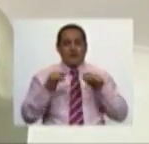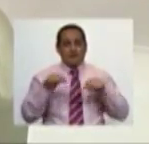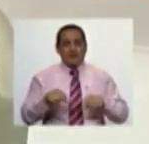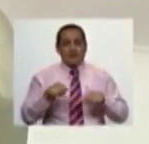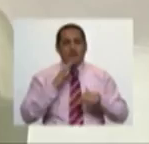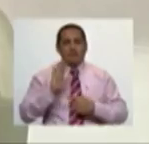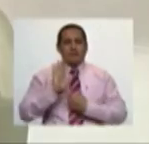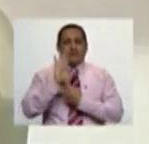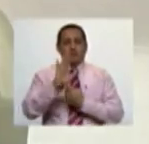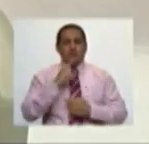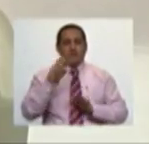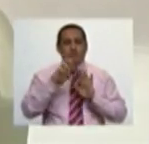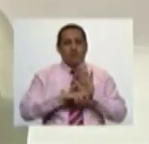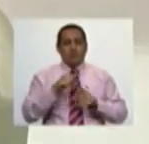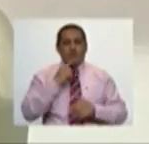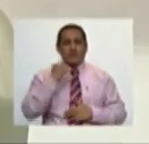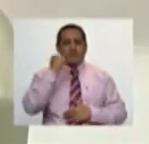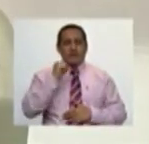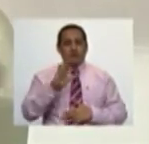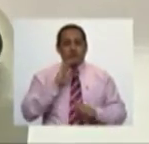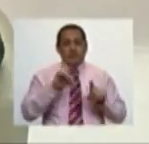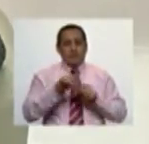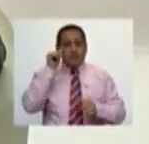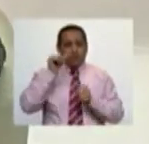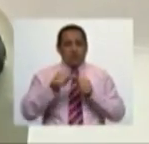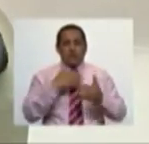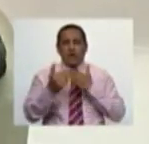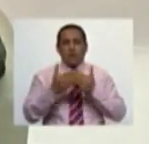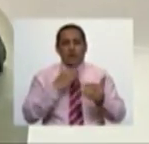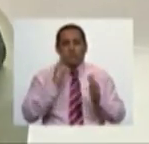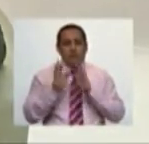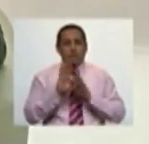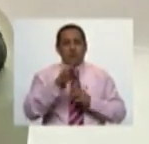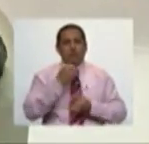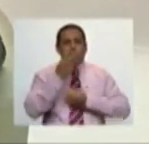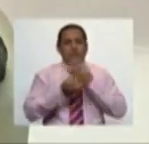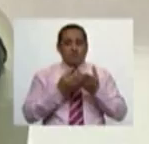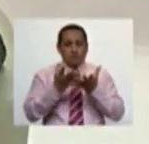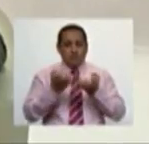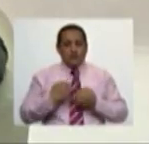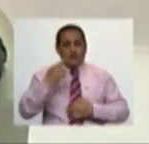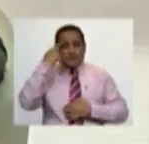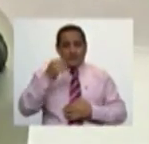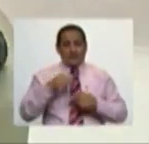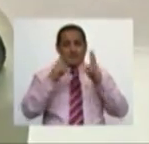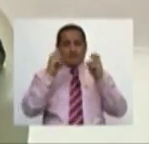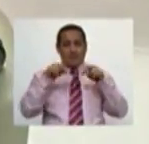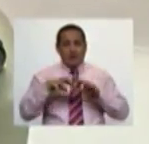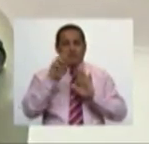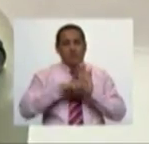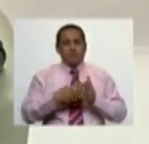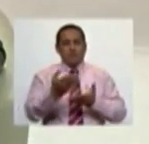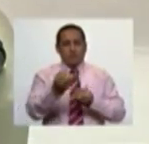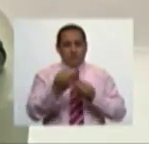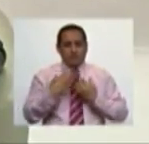hasta aquí la edición de este programa. Nos vamos, como siempre, recordándoles que cualquier comentario o sugerencia que ustedes estimen pueda ser tema de